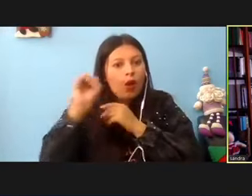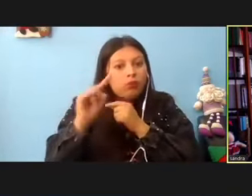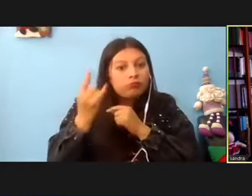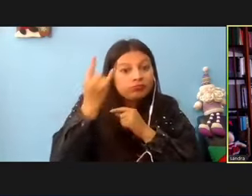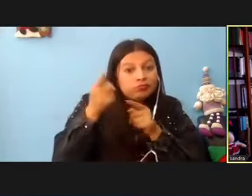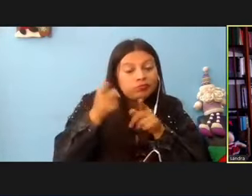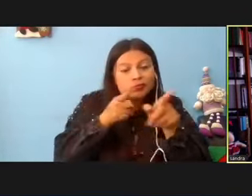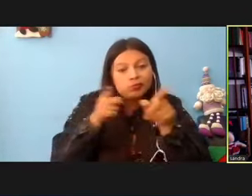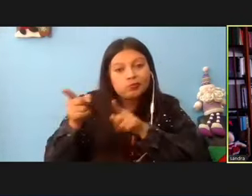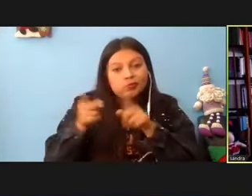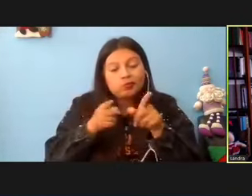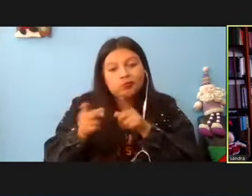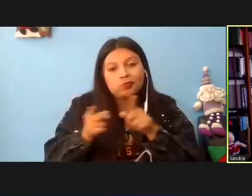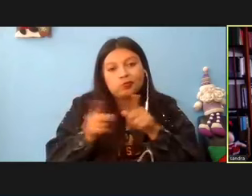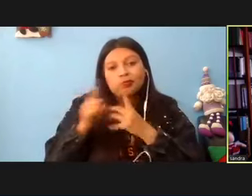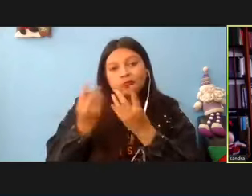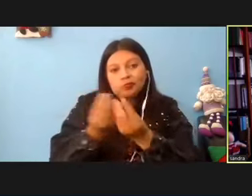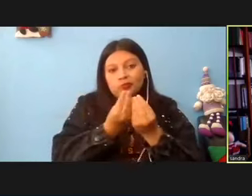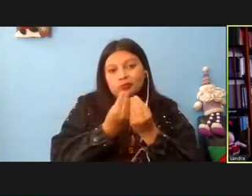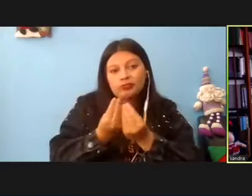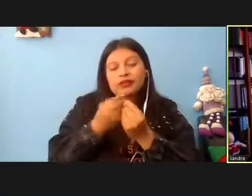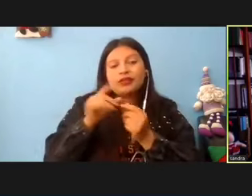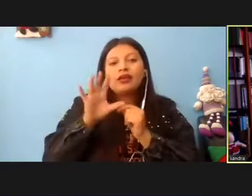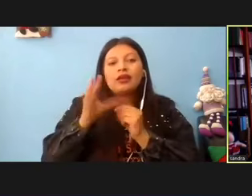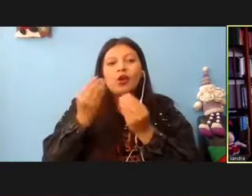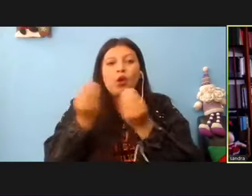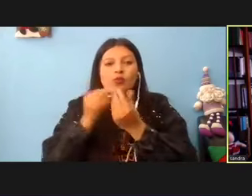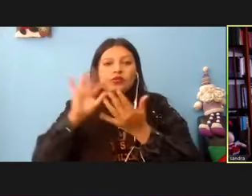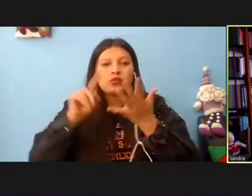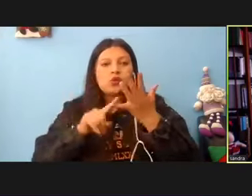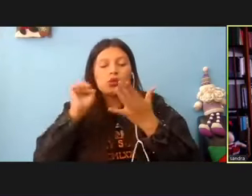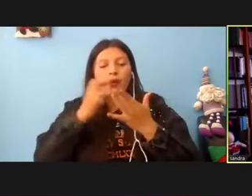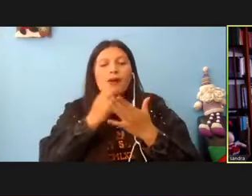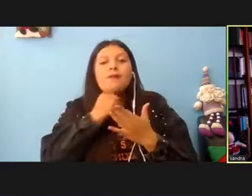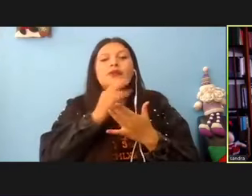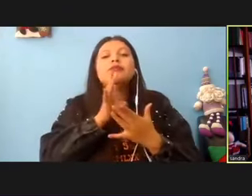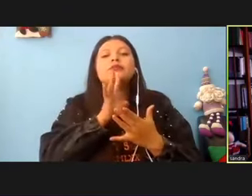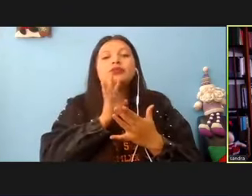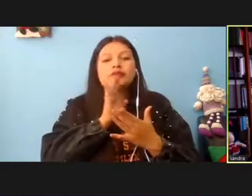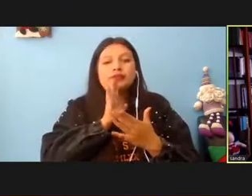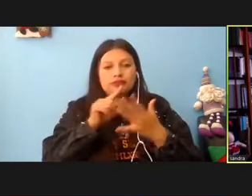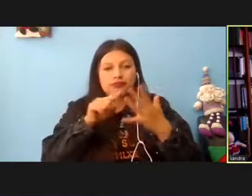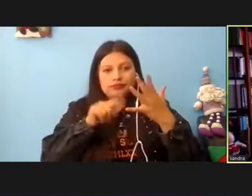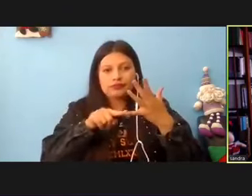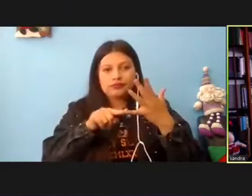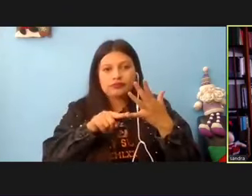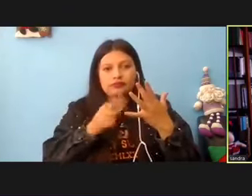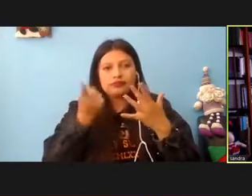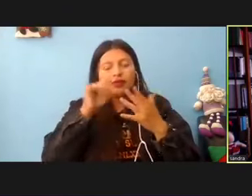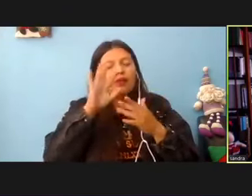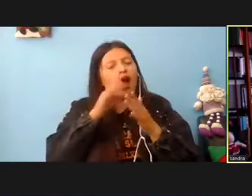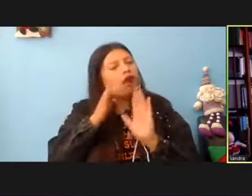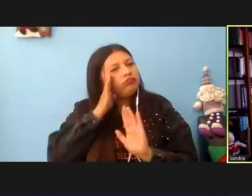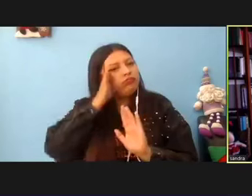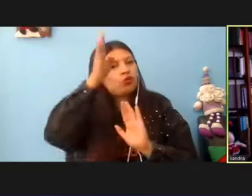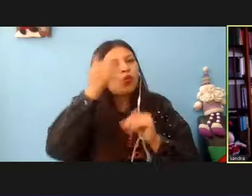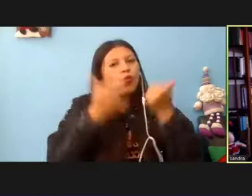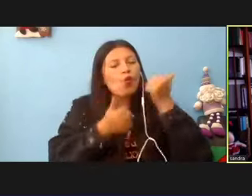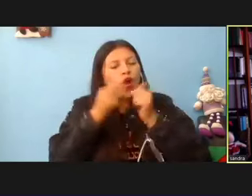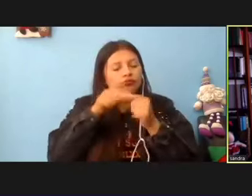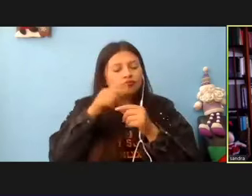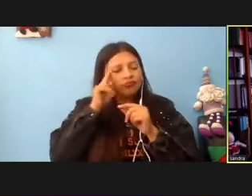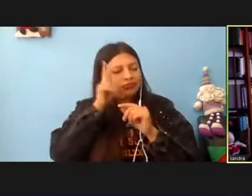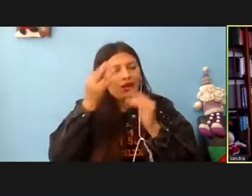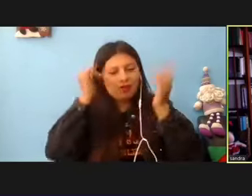de las colegas del eje 5 pueda intervenir y hacer como también la proyección de futuro de